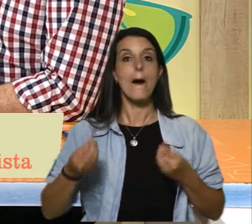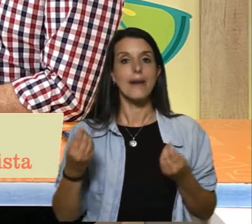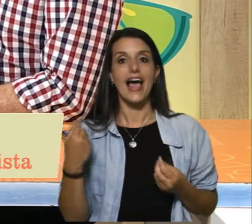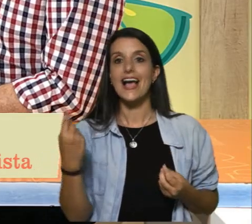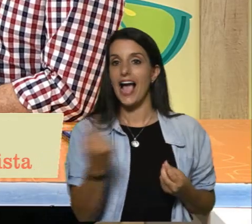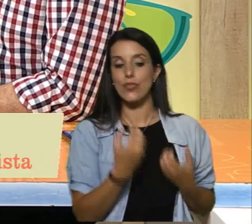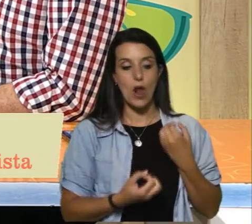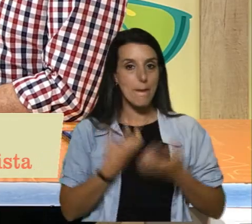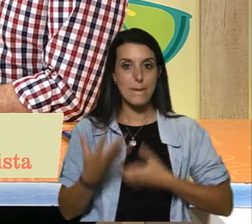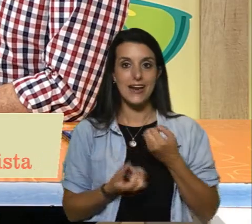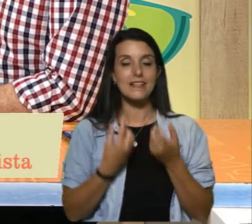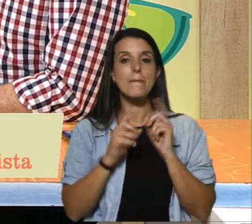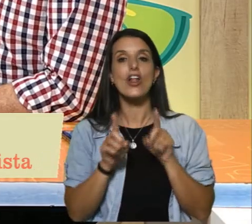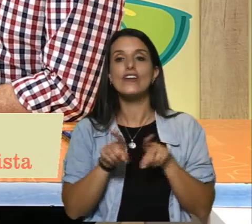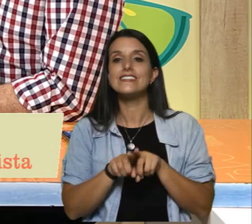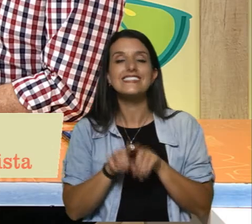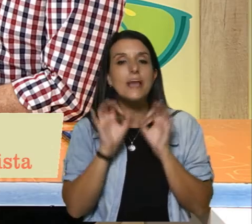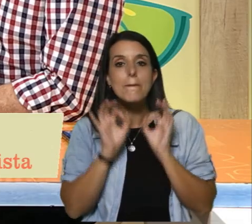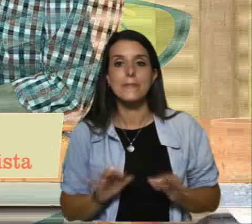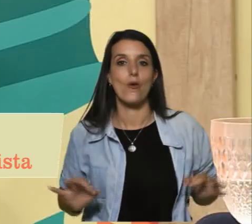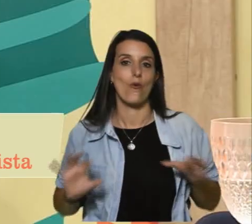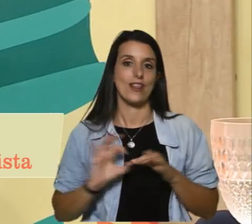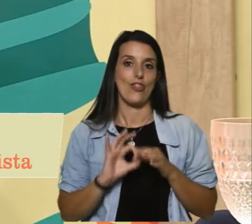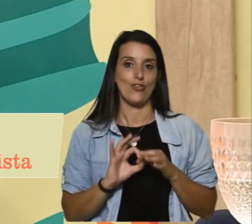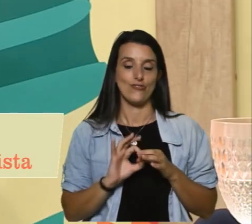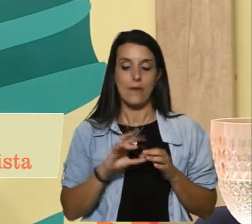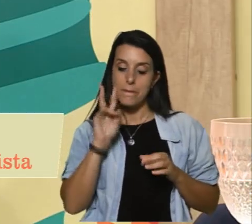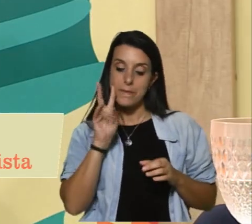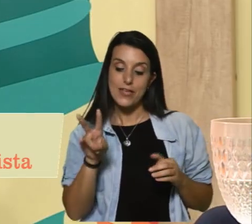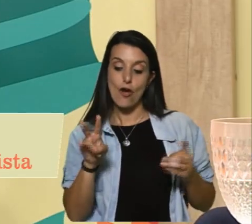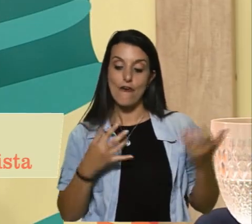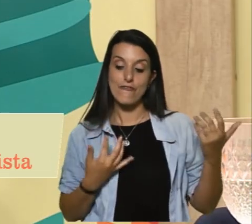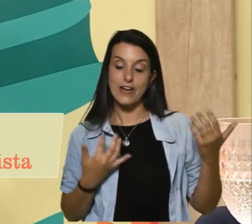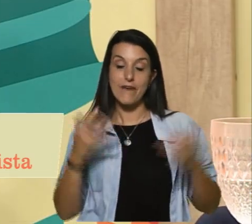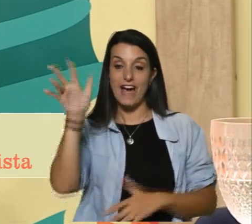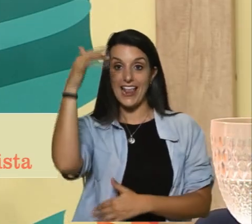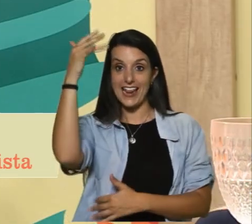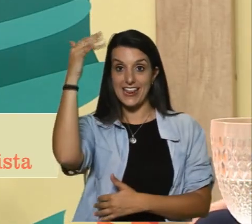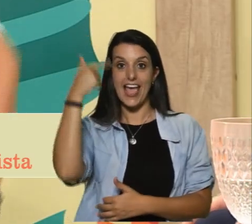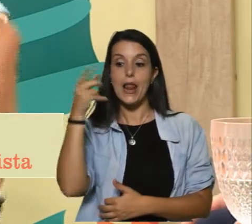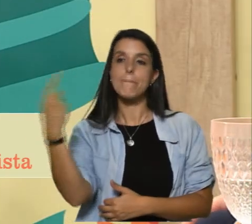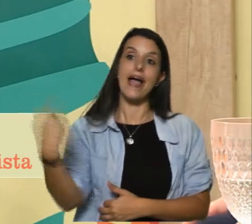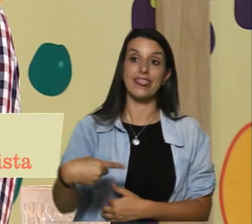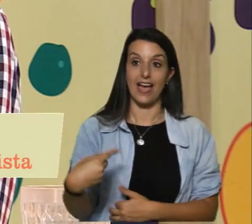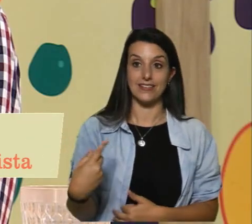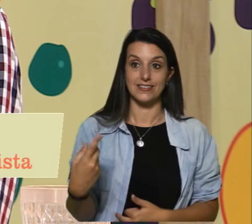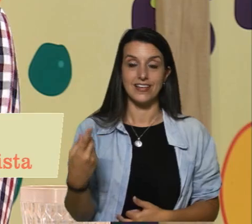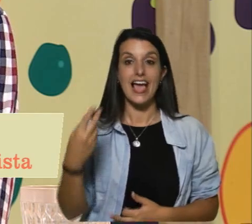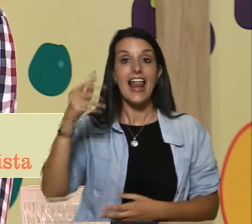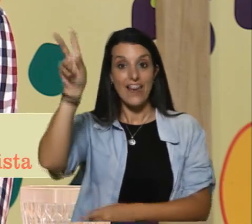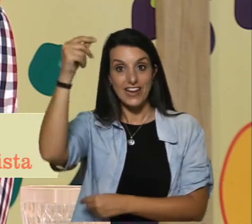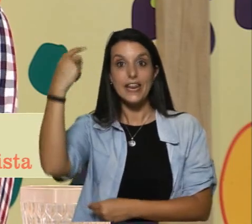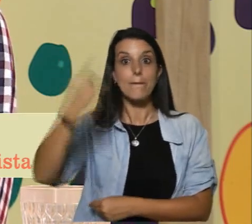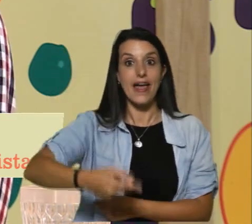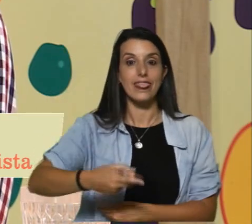uno se exprese, pero estamos en función los dos, mirando el baile, en este caso, que es el que está mandando, digamos, el momento. ¿Y vos